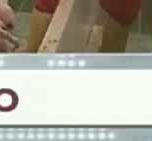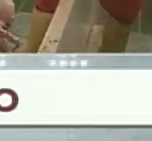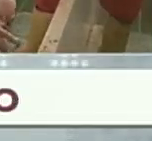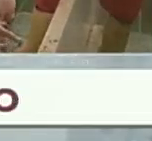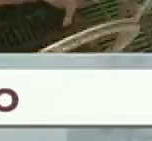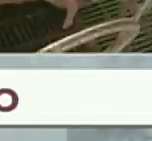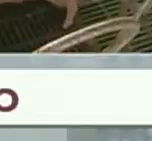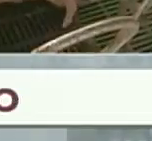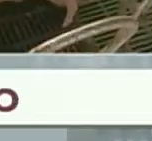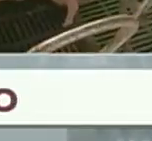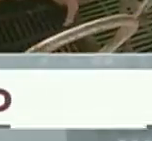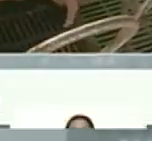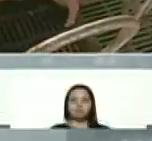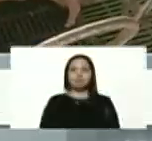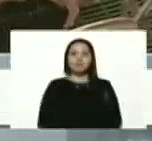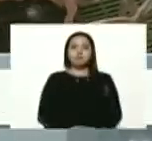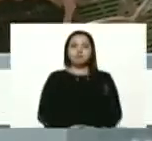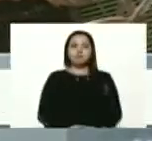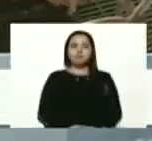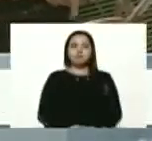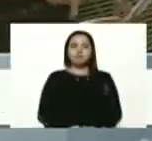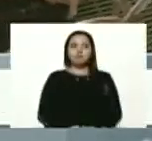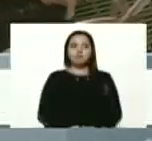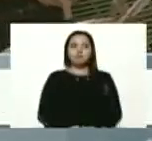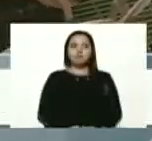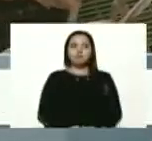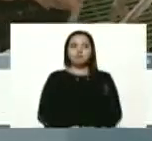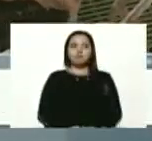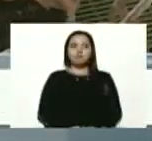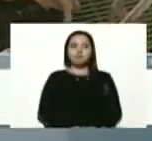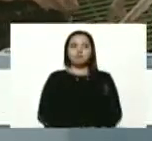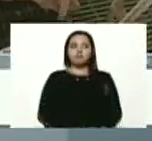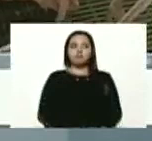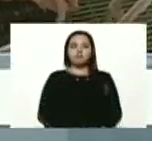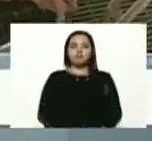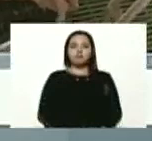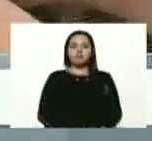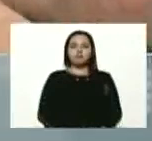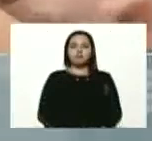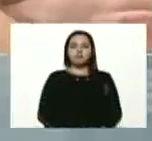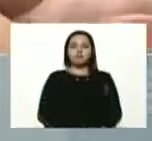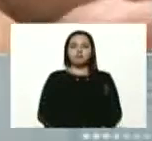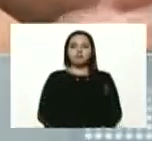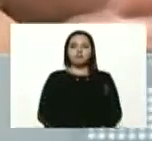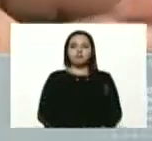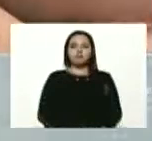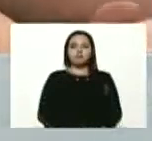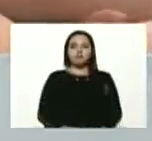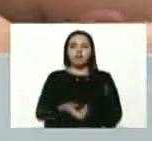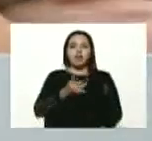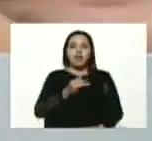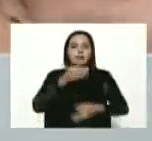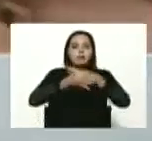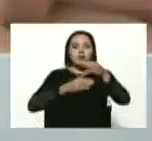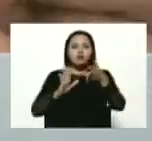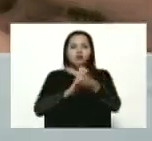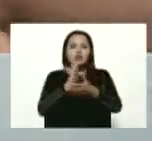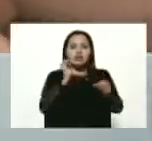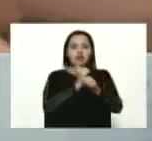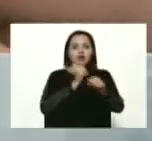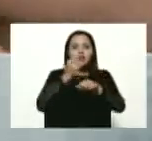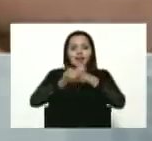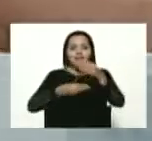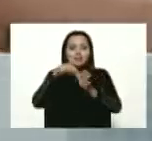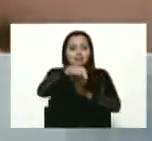500.000 hogares, estamos hablando de la producción a escala familiar, que está en la escala de la agricultura urbana,